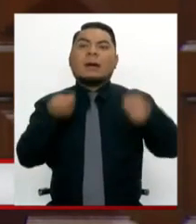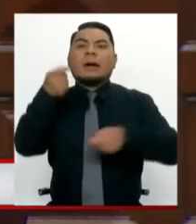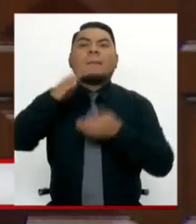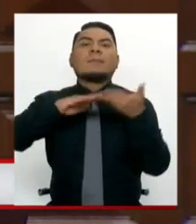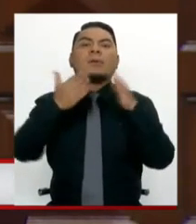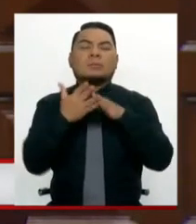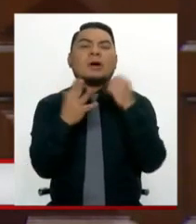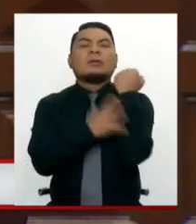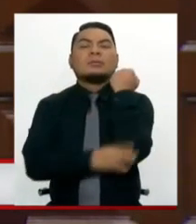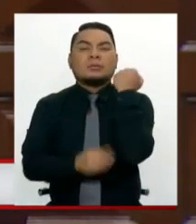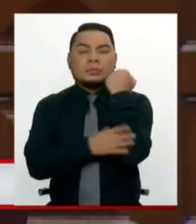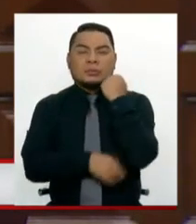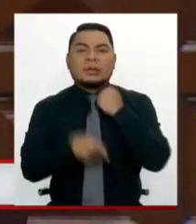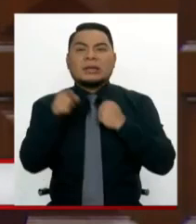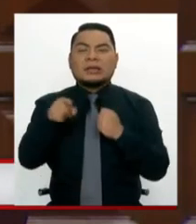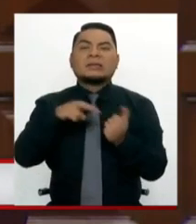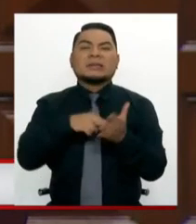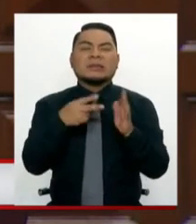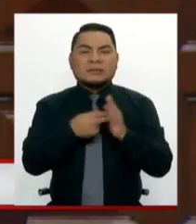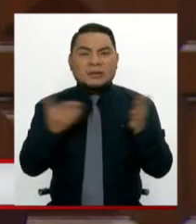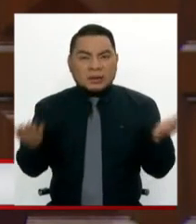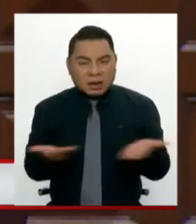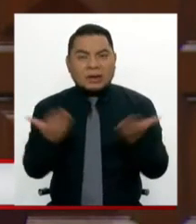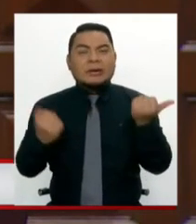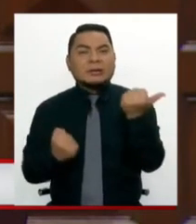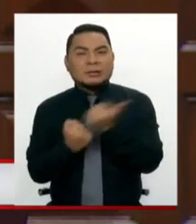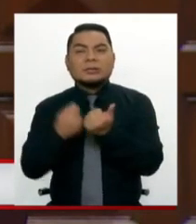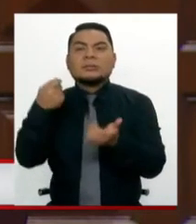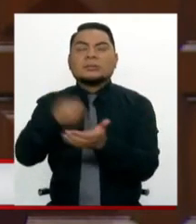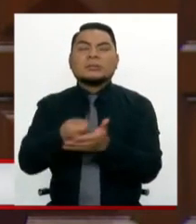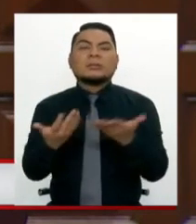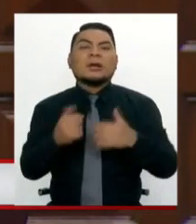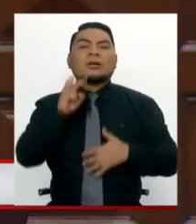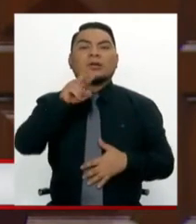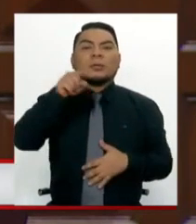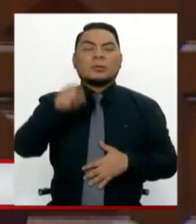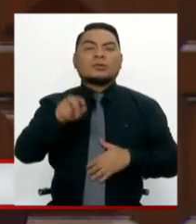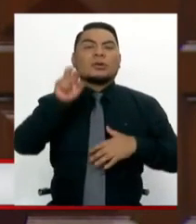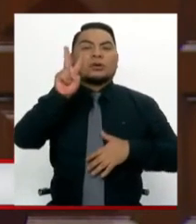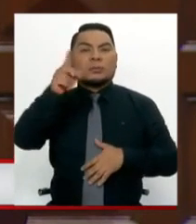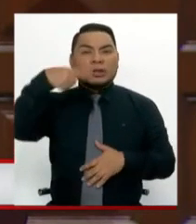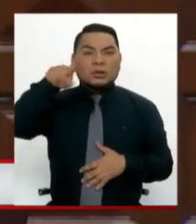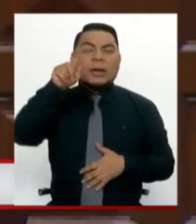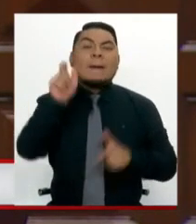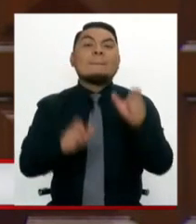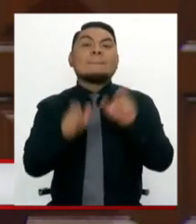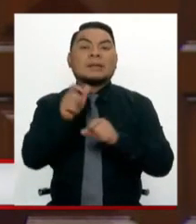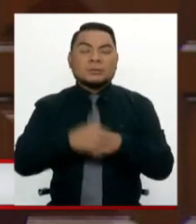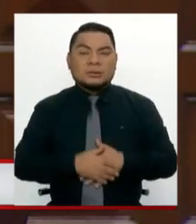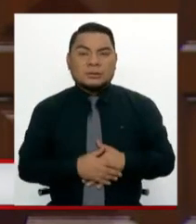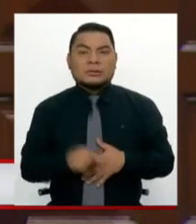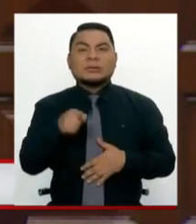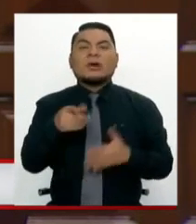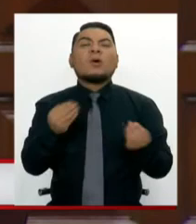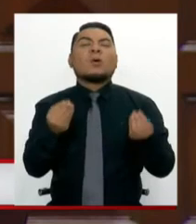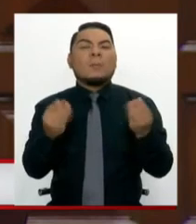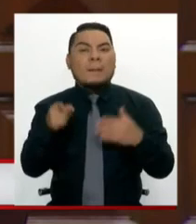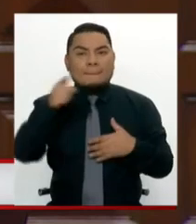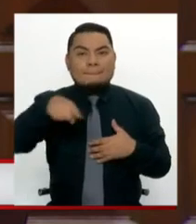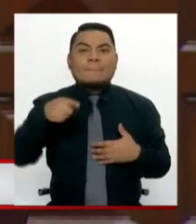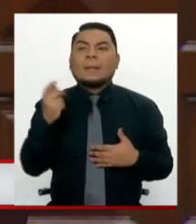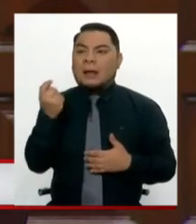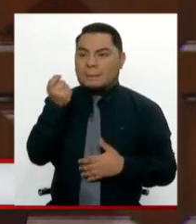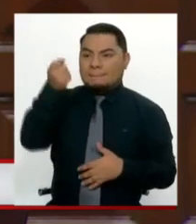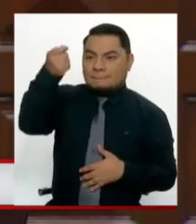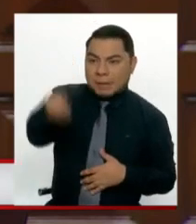vulnerable. Esto ha representado la inclusión financiera de más de 2.2 millones de personas mediante las modalidades de